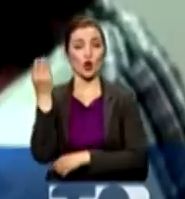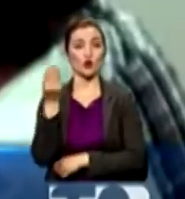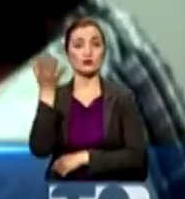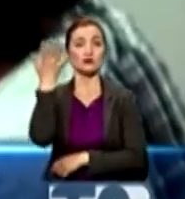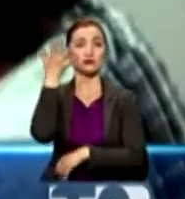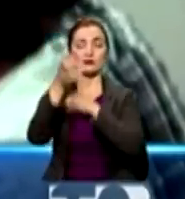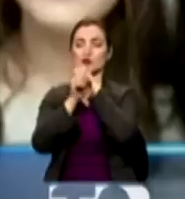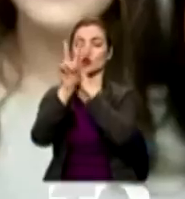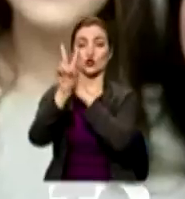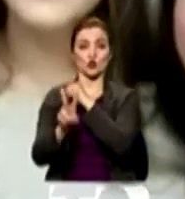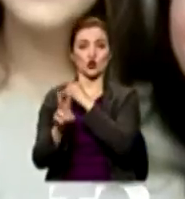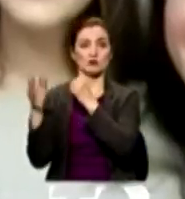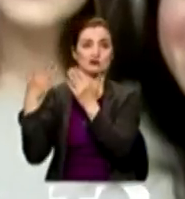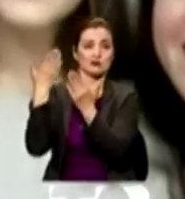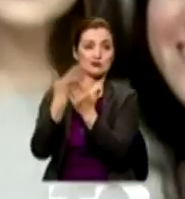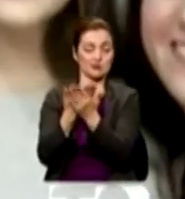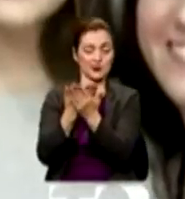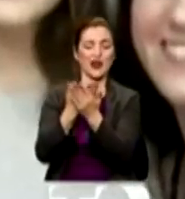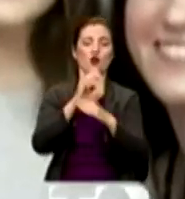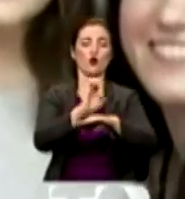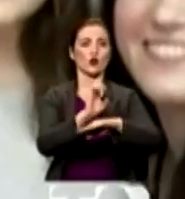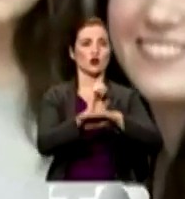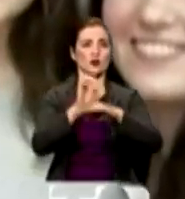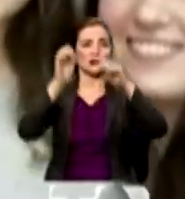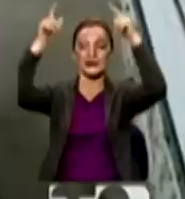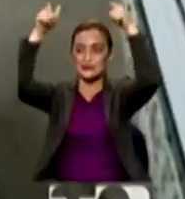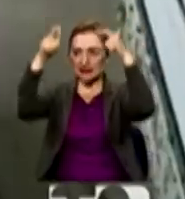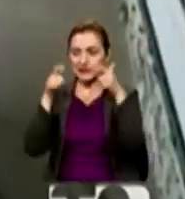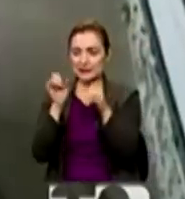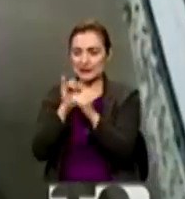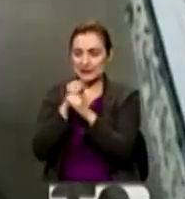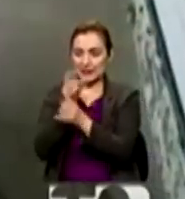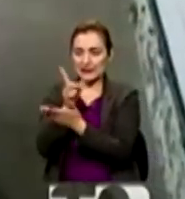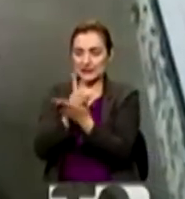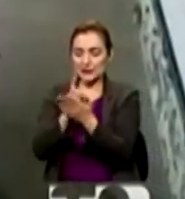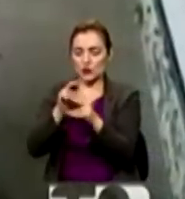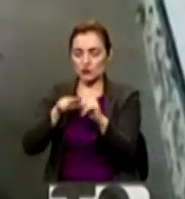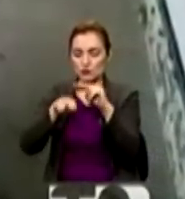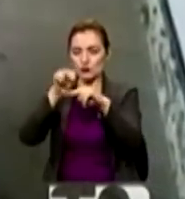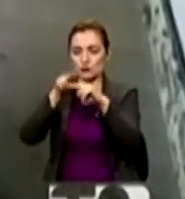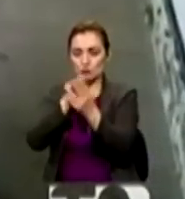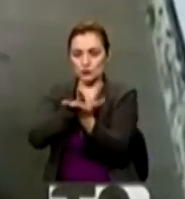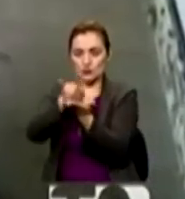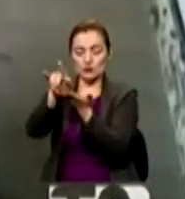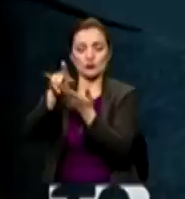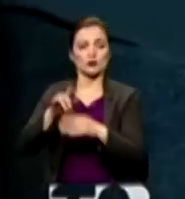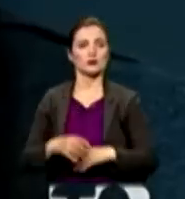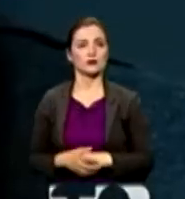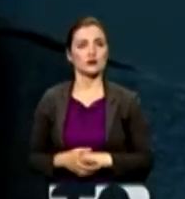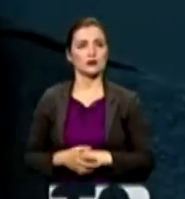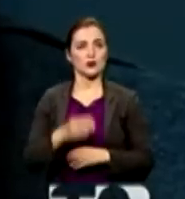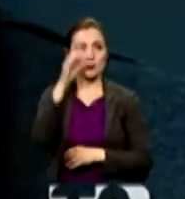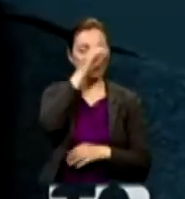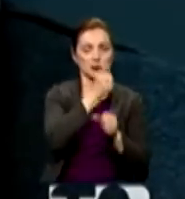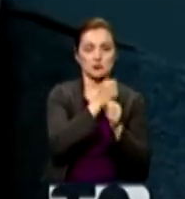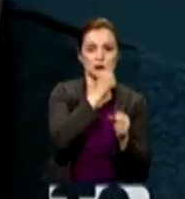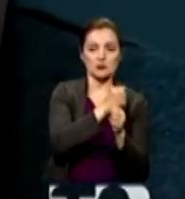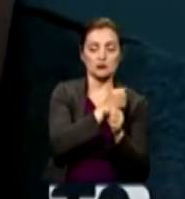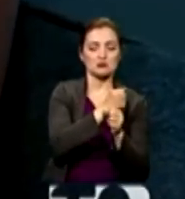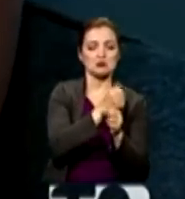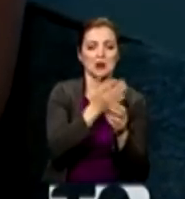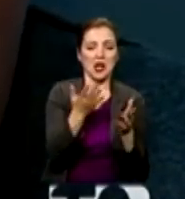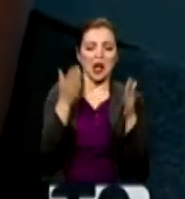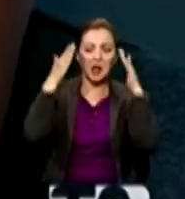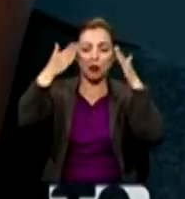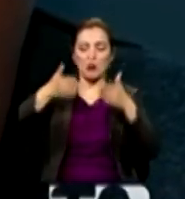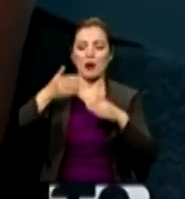hace 2 años regresó al país luego de graduarse en Ucrania como ingeniero en diseño y construcción de aeronaves, pero al no encontrar trabajo tuvo que